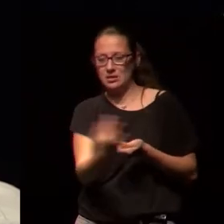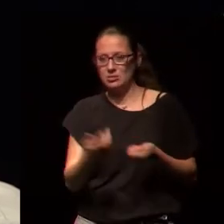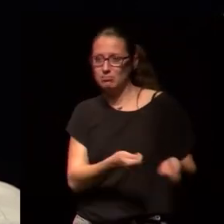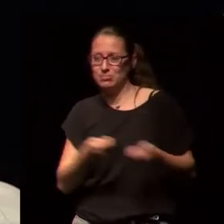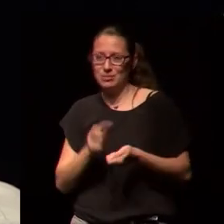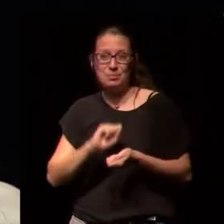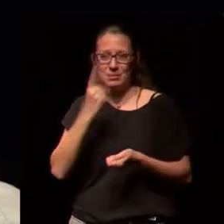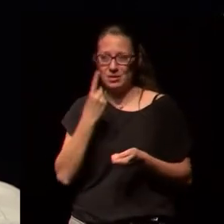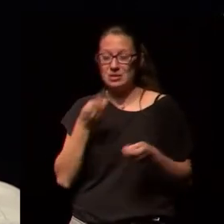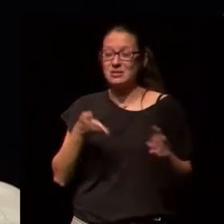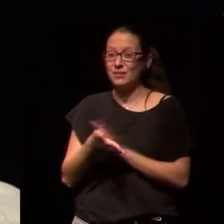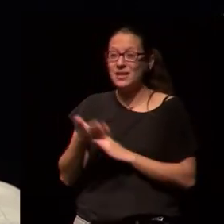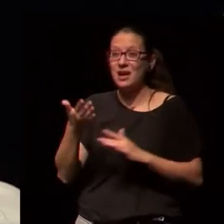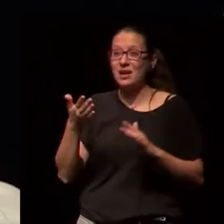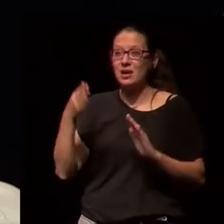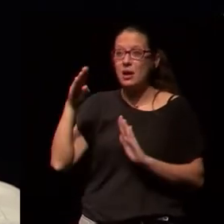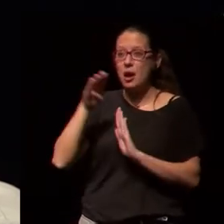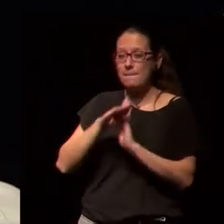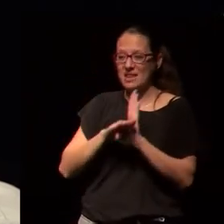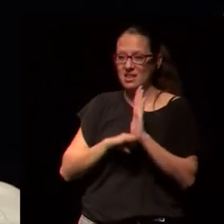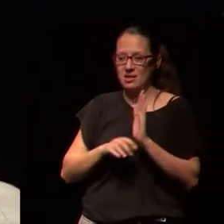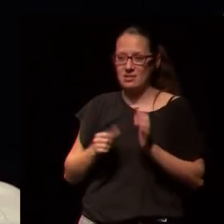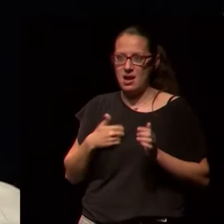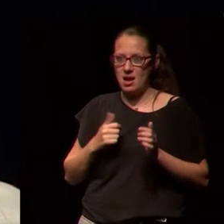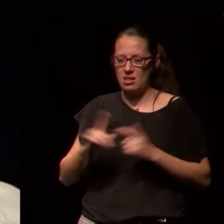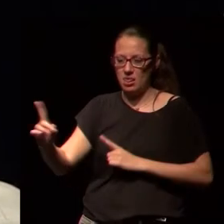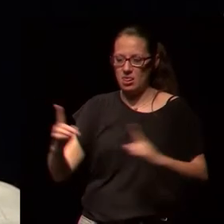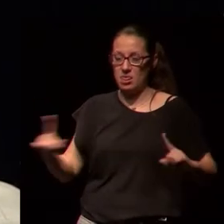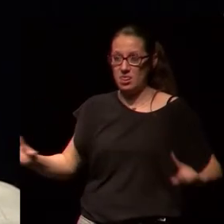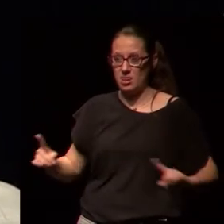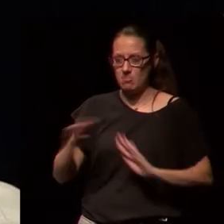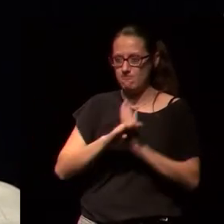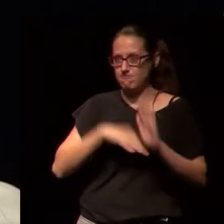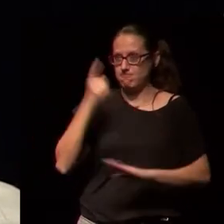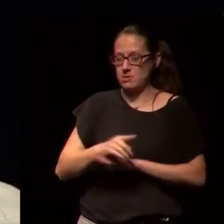de lanzar las primeras medidas de exclusión, los